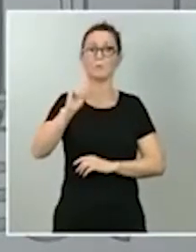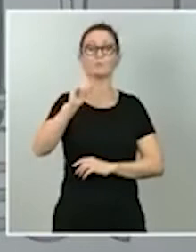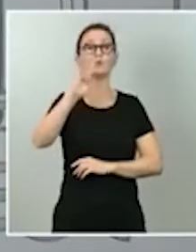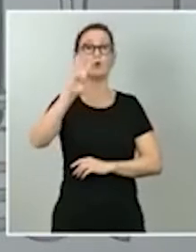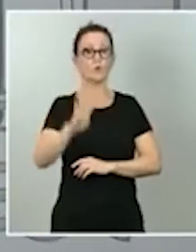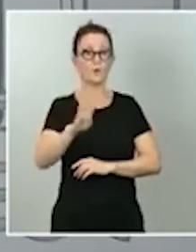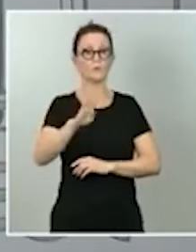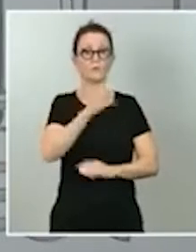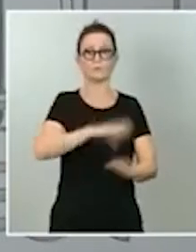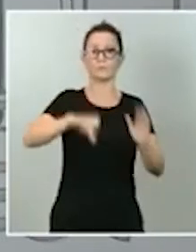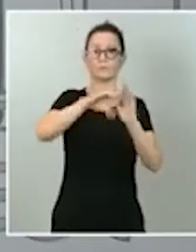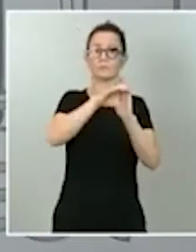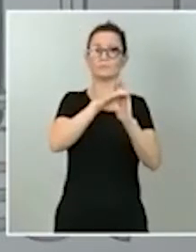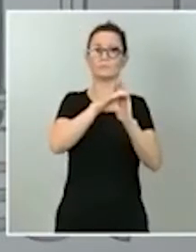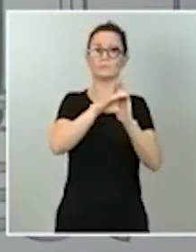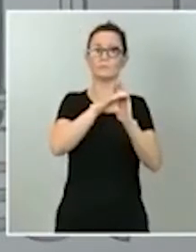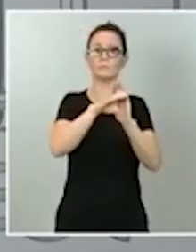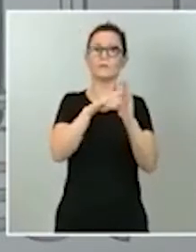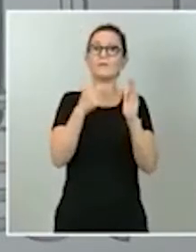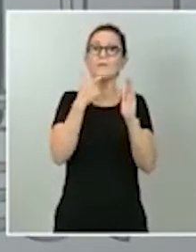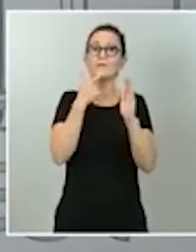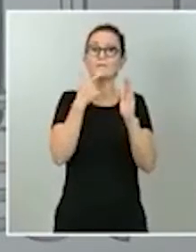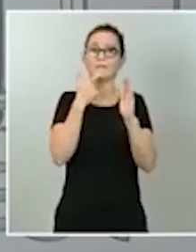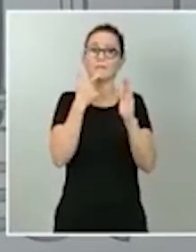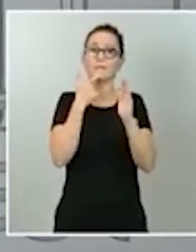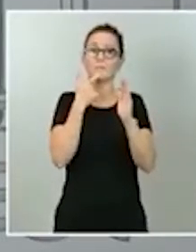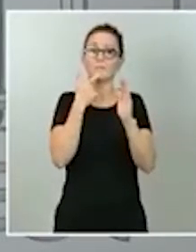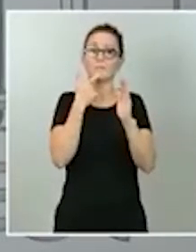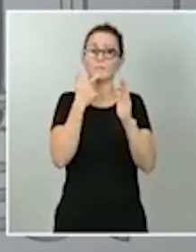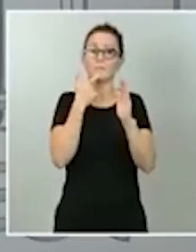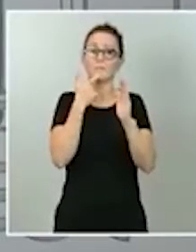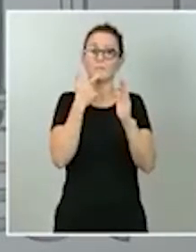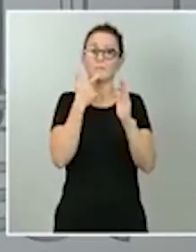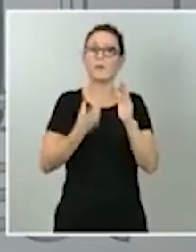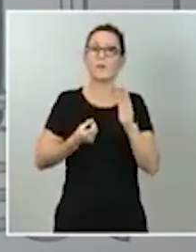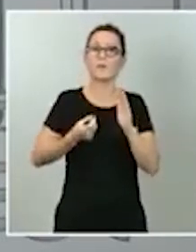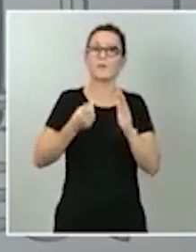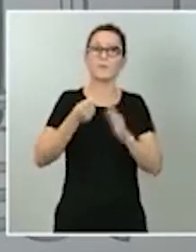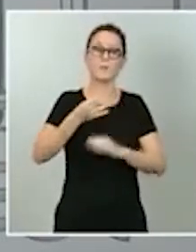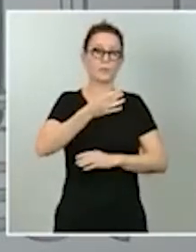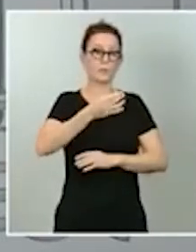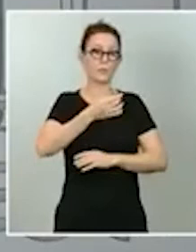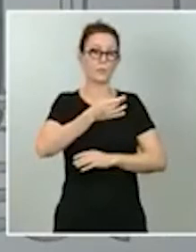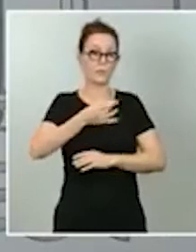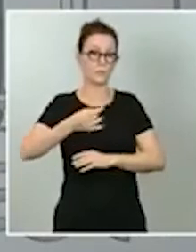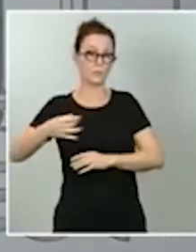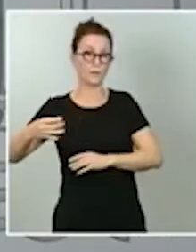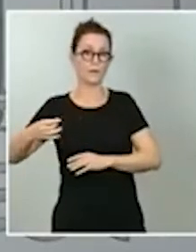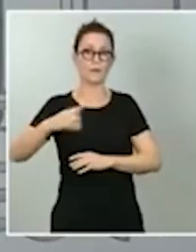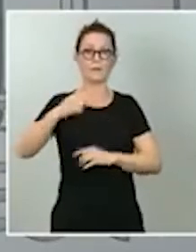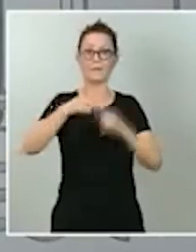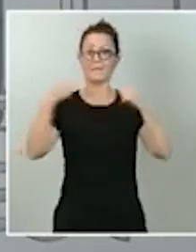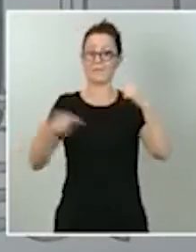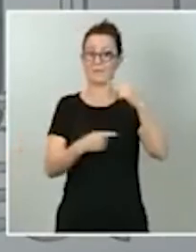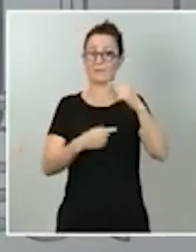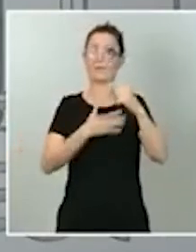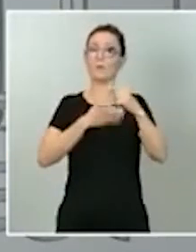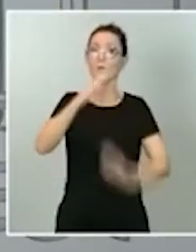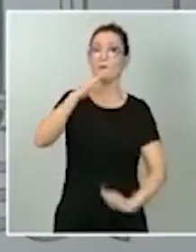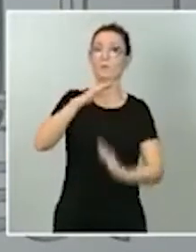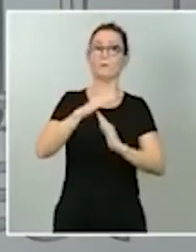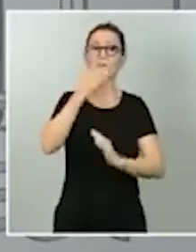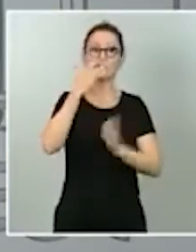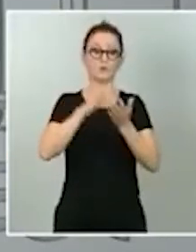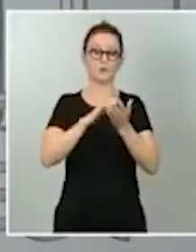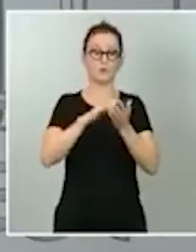se establece que los límites de deuda y de déficit pueden suspenderse en caso de catástrofes naturales de pandemia